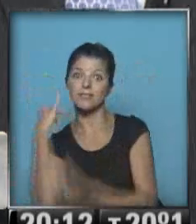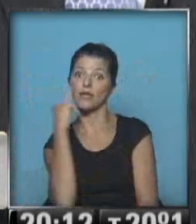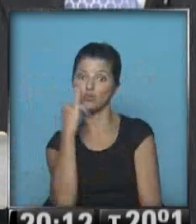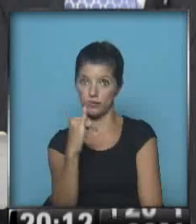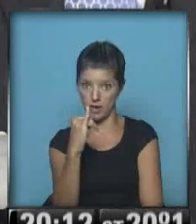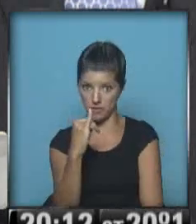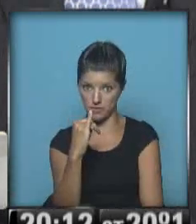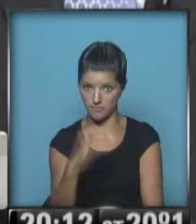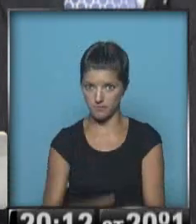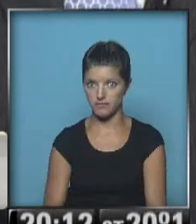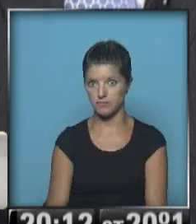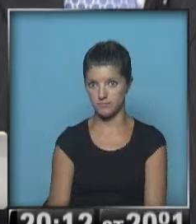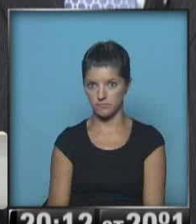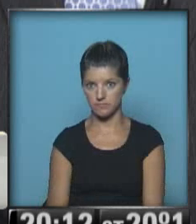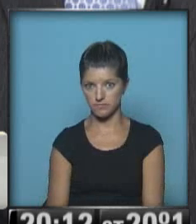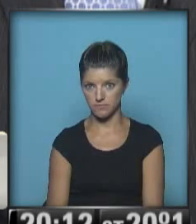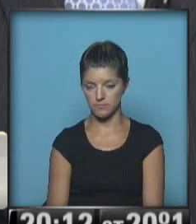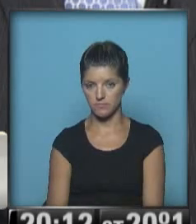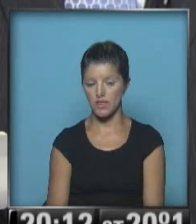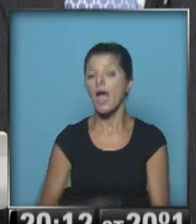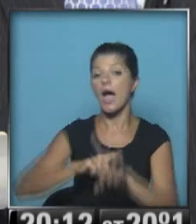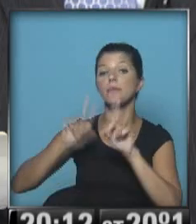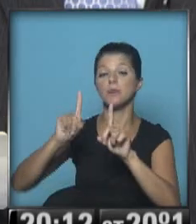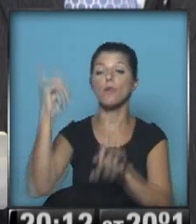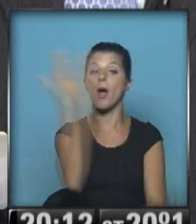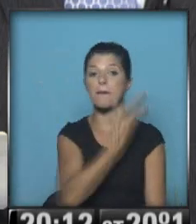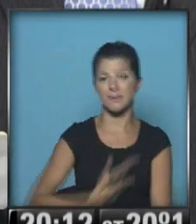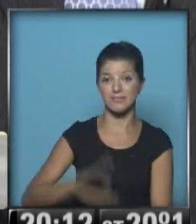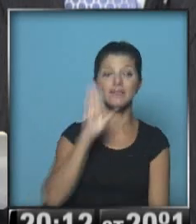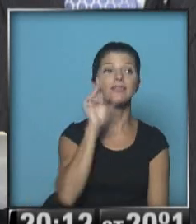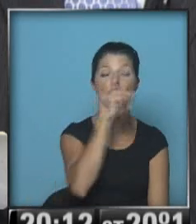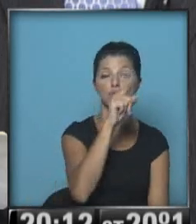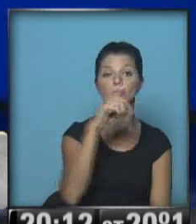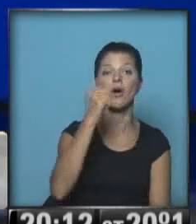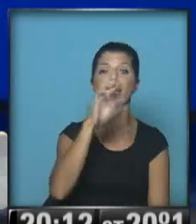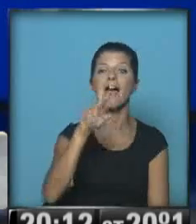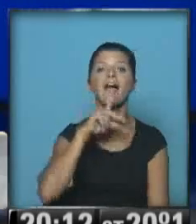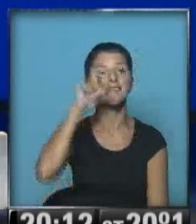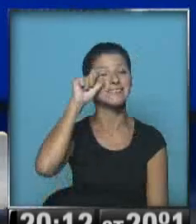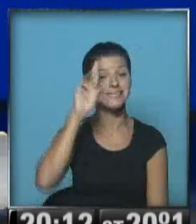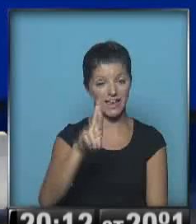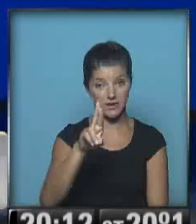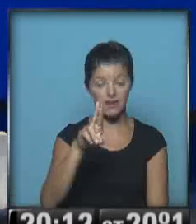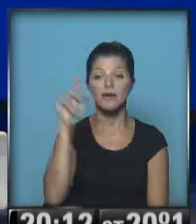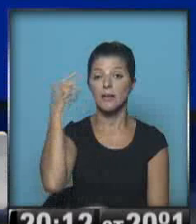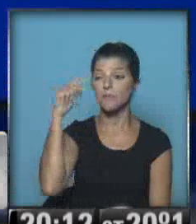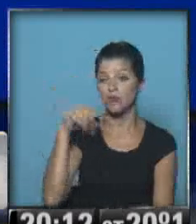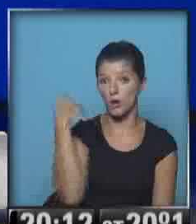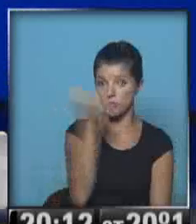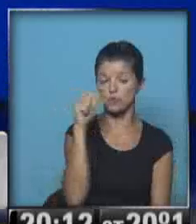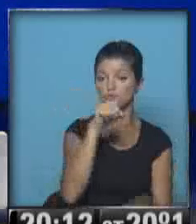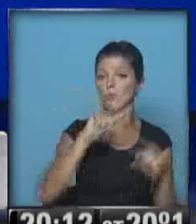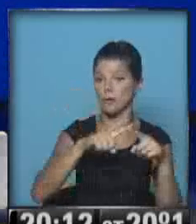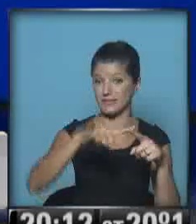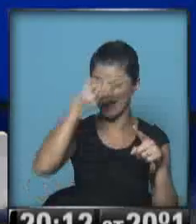eh en ese en esa época era presidente de los Estados Unidos James Carter que le había dado una importancia fundamental a su política